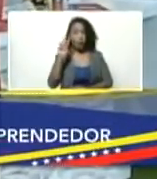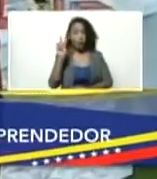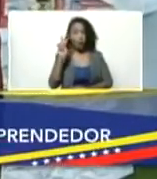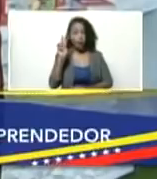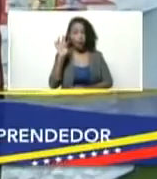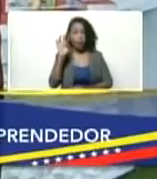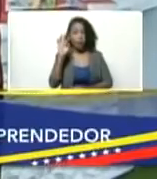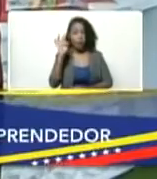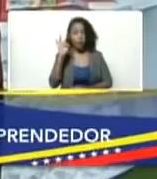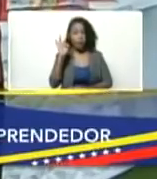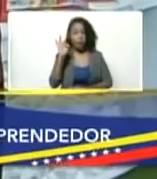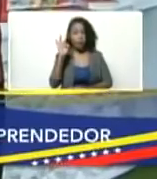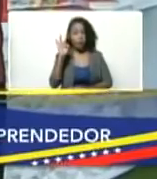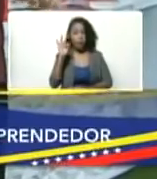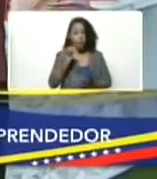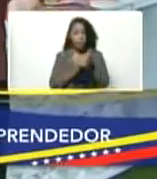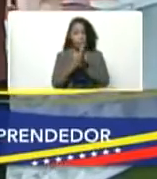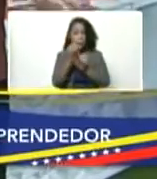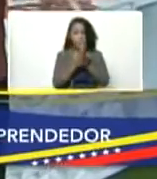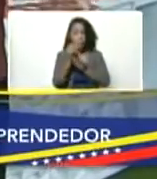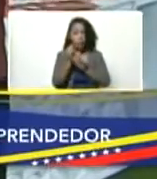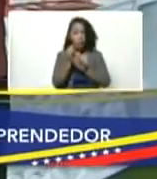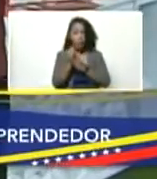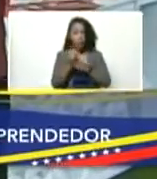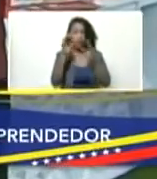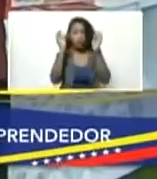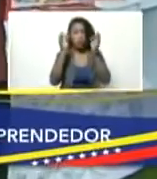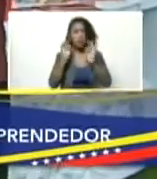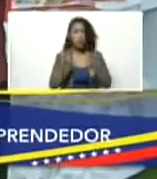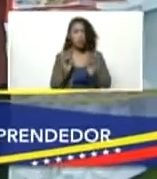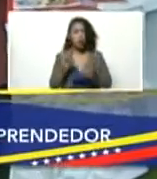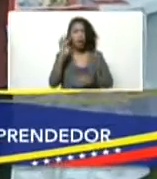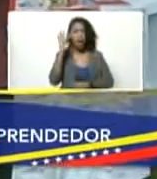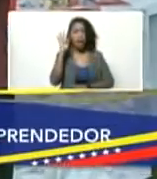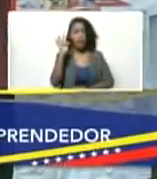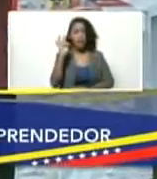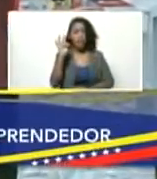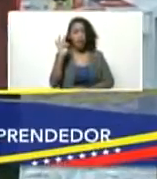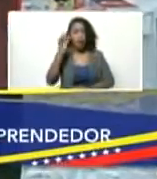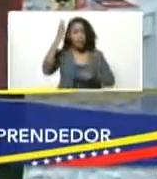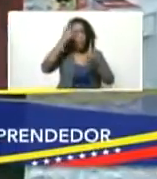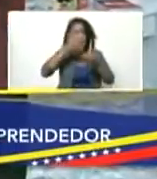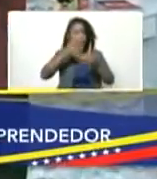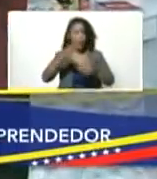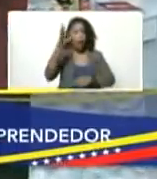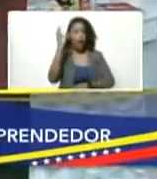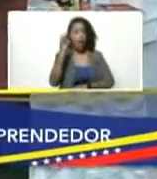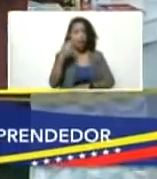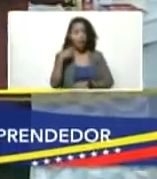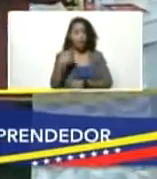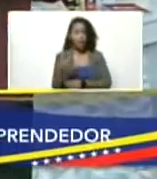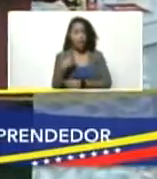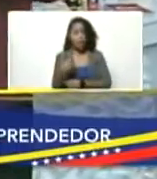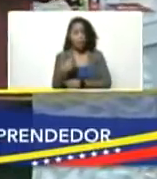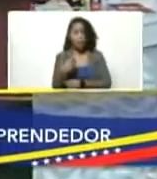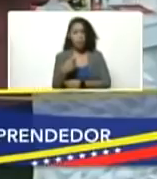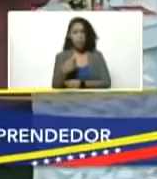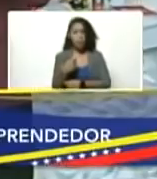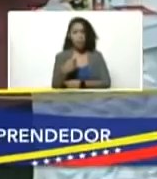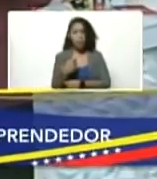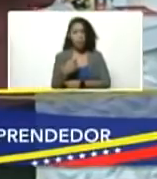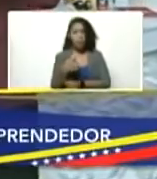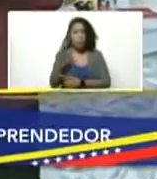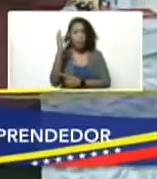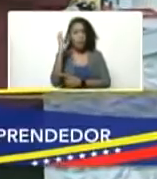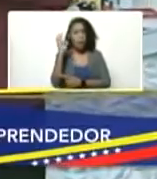emprendimiento, la F de la formalización, la F de la formación, la F del financiamiento y la